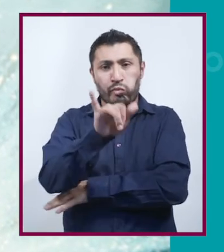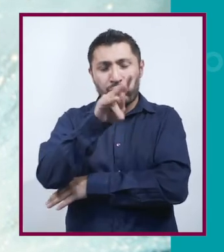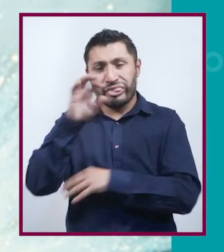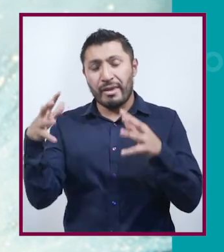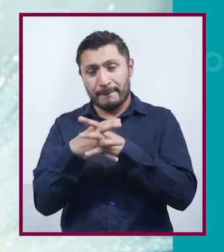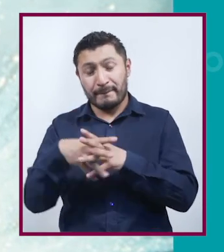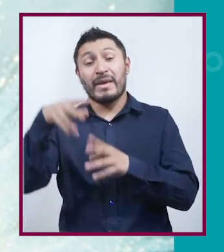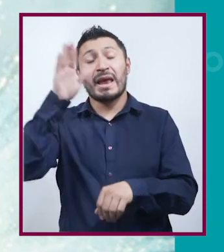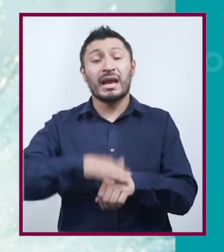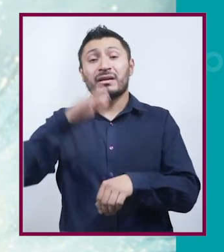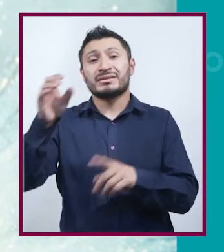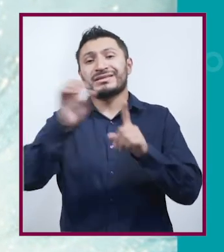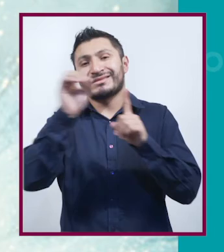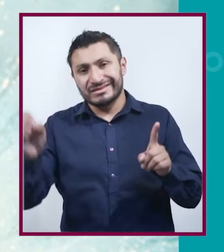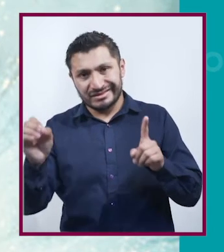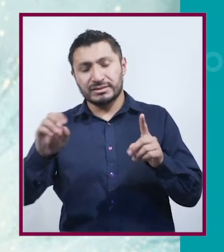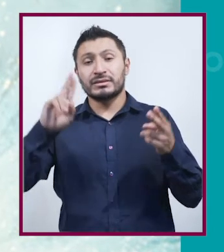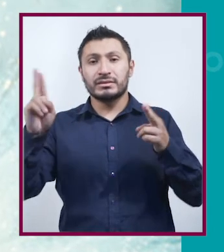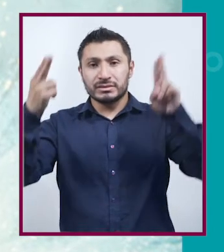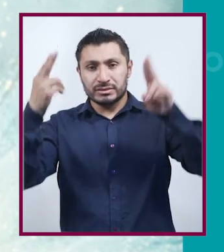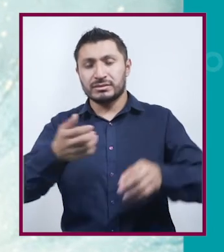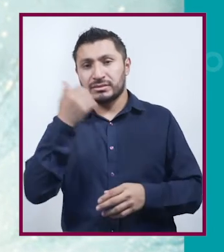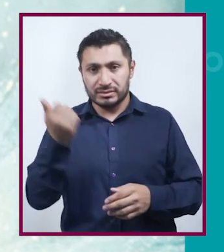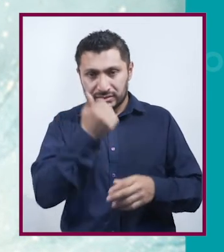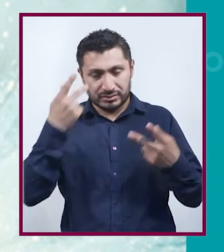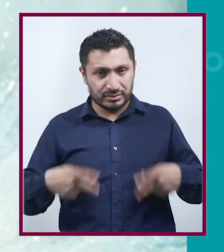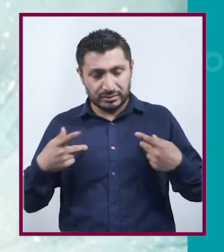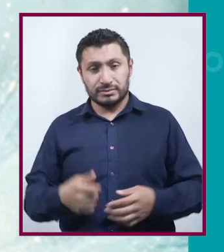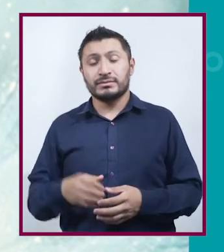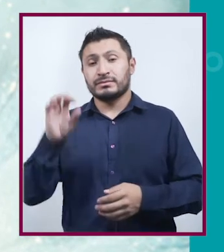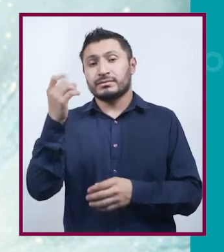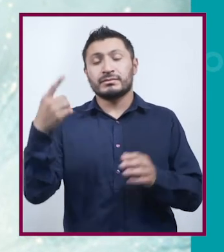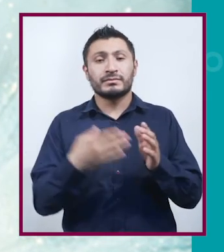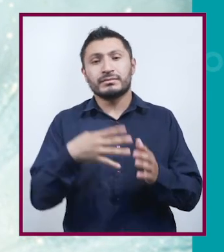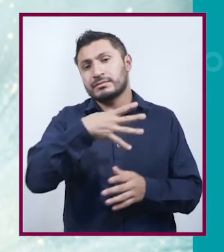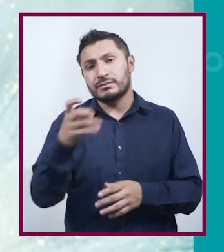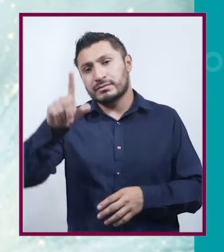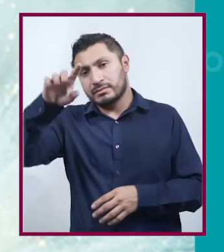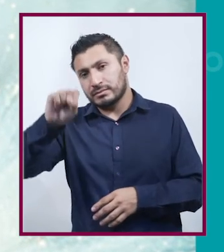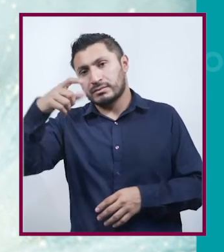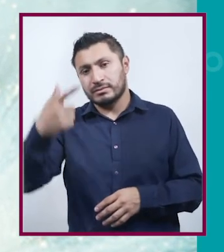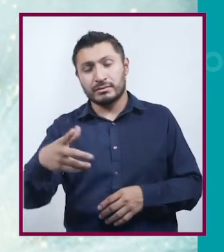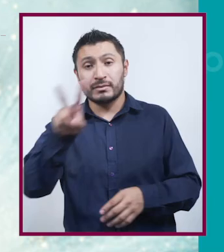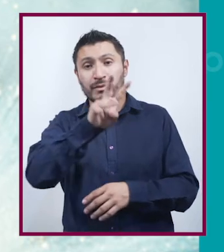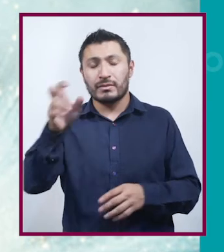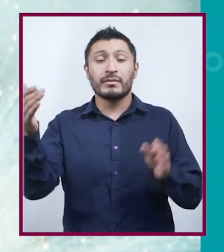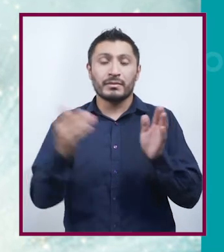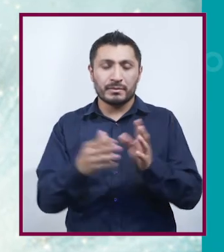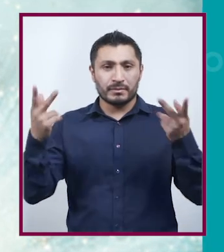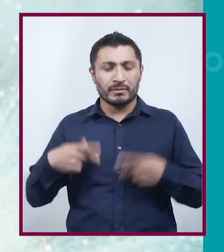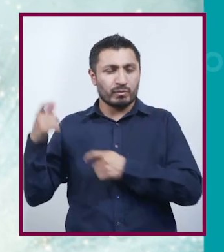Vietnam, principalmente organizadas por universitarios. En octubre de 1967,